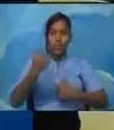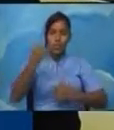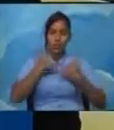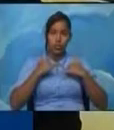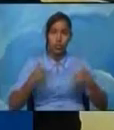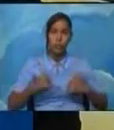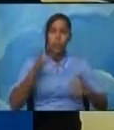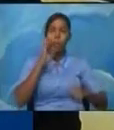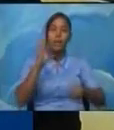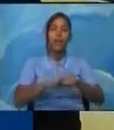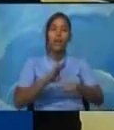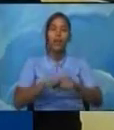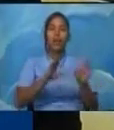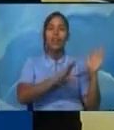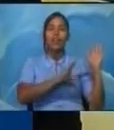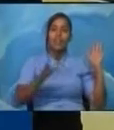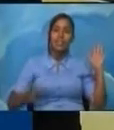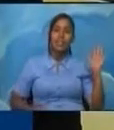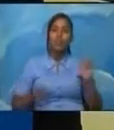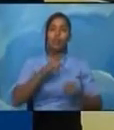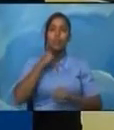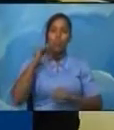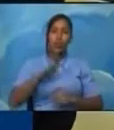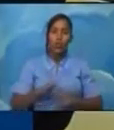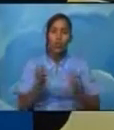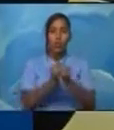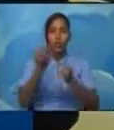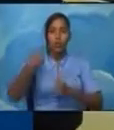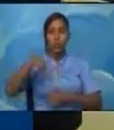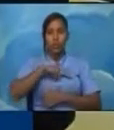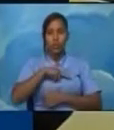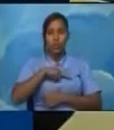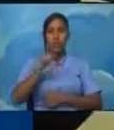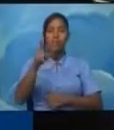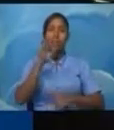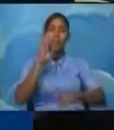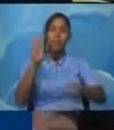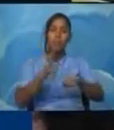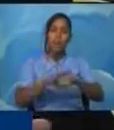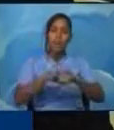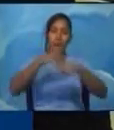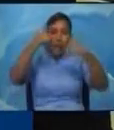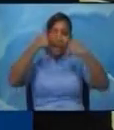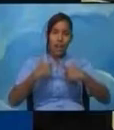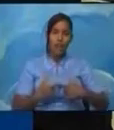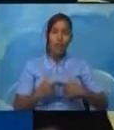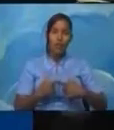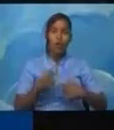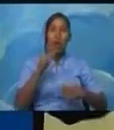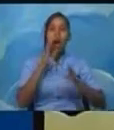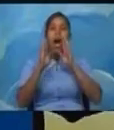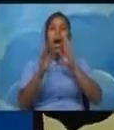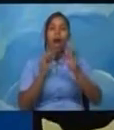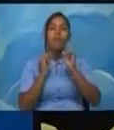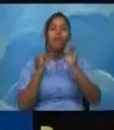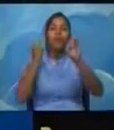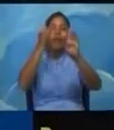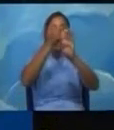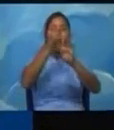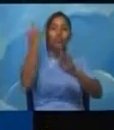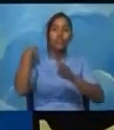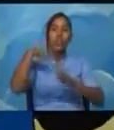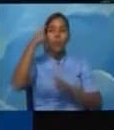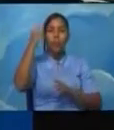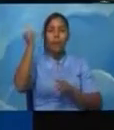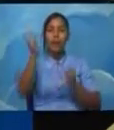pecadores, Cristo murió por nosotros. Y si pecáremos, dice el evangelista Juan, abogado tenemos para